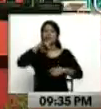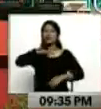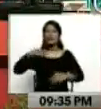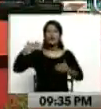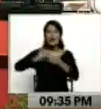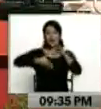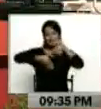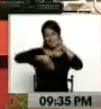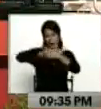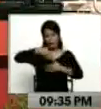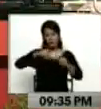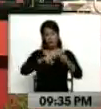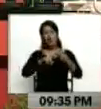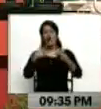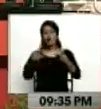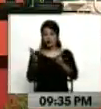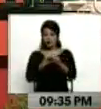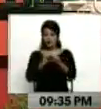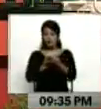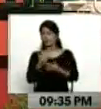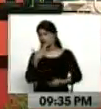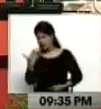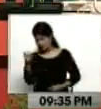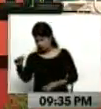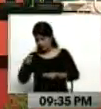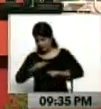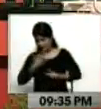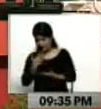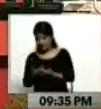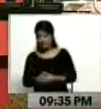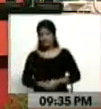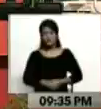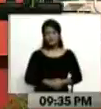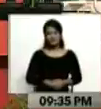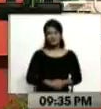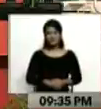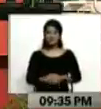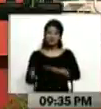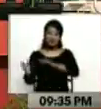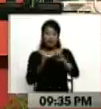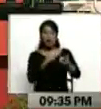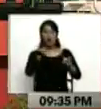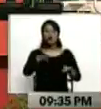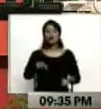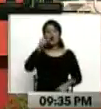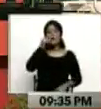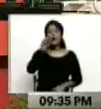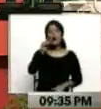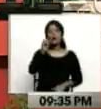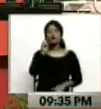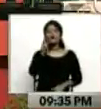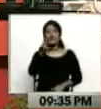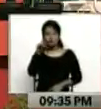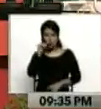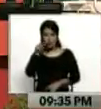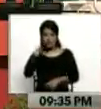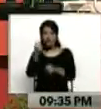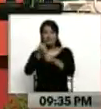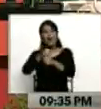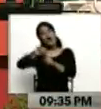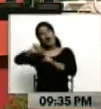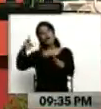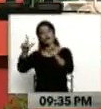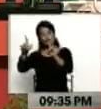nación latinoamericana y otro que ya voy a decir gracias osdo Rivero la otra TV presente siempre